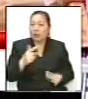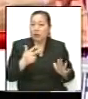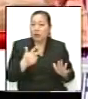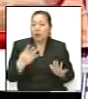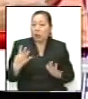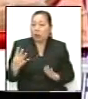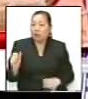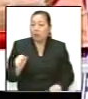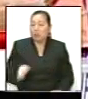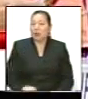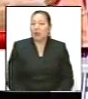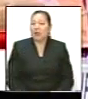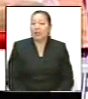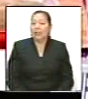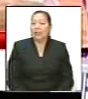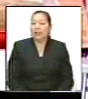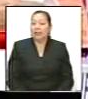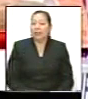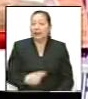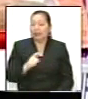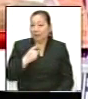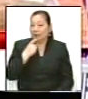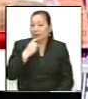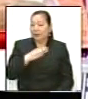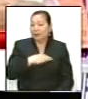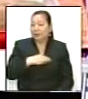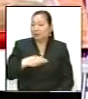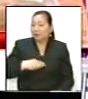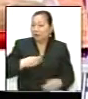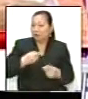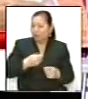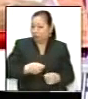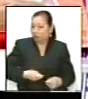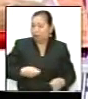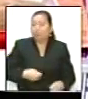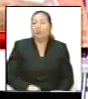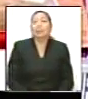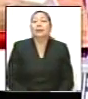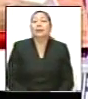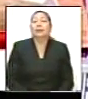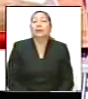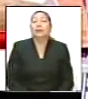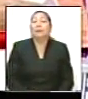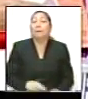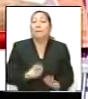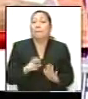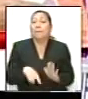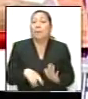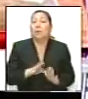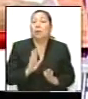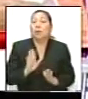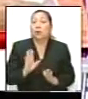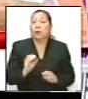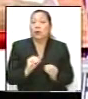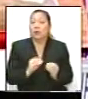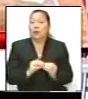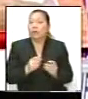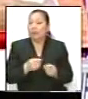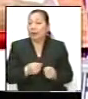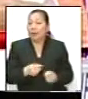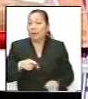9.995.189 soles. Es necesario señalar que el Ministerio de Agricultura y Riego, por intermedio del programa subsectorial de